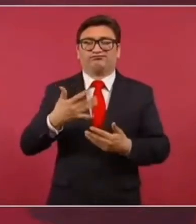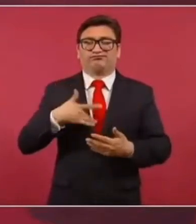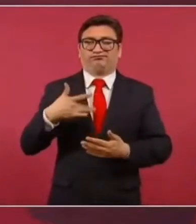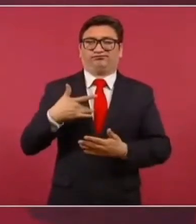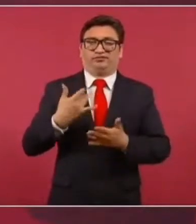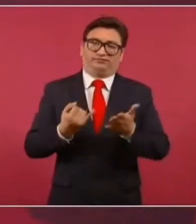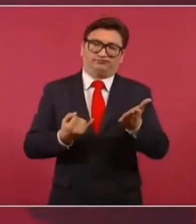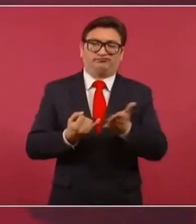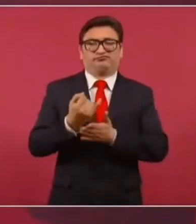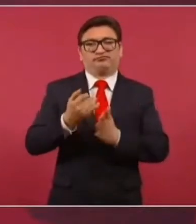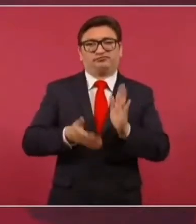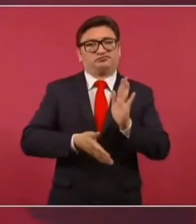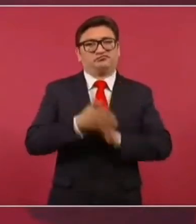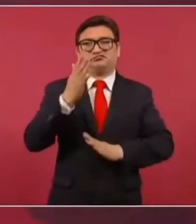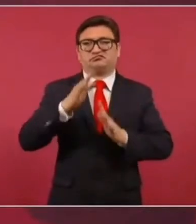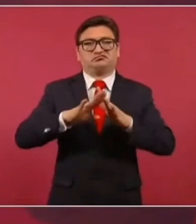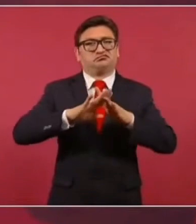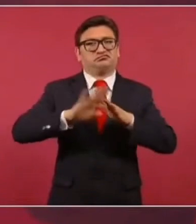salir